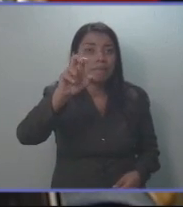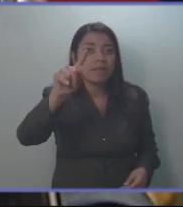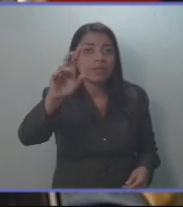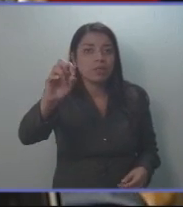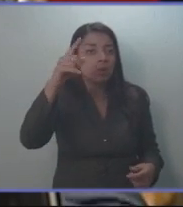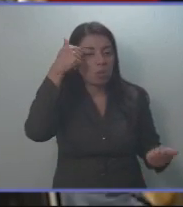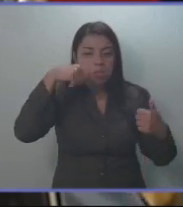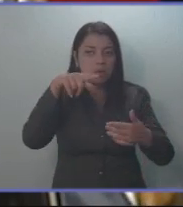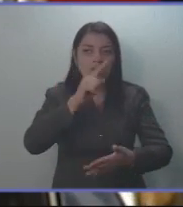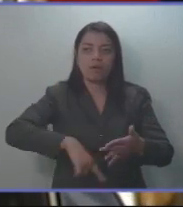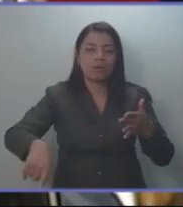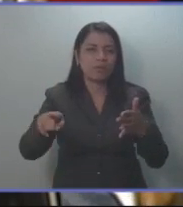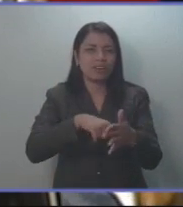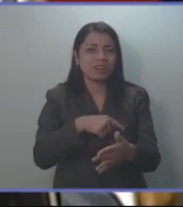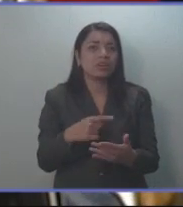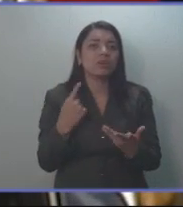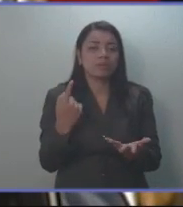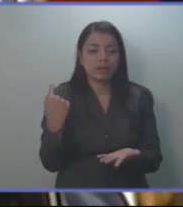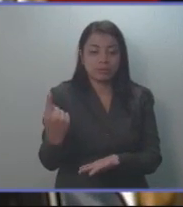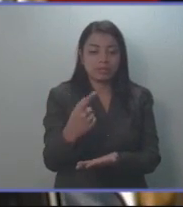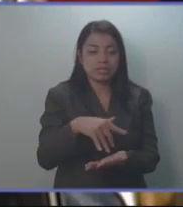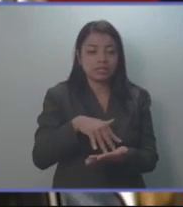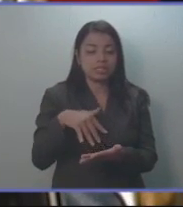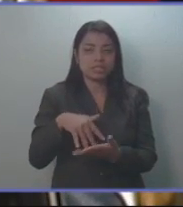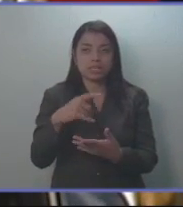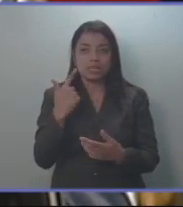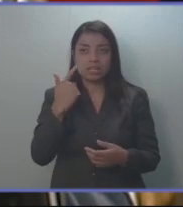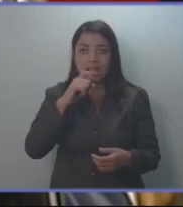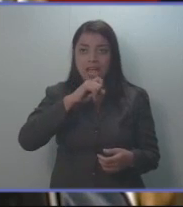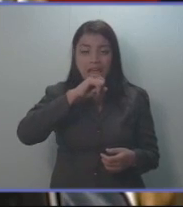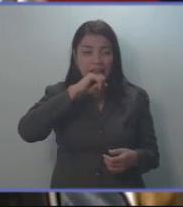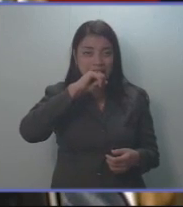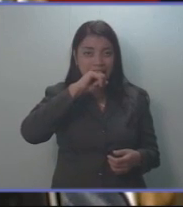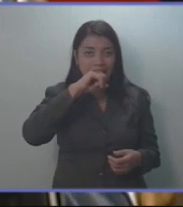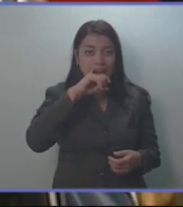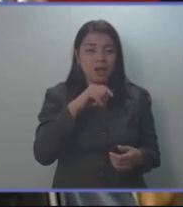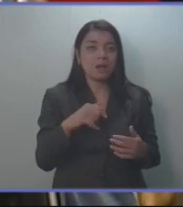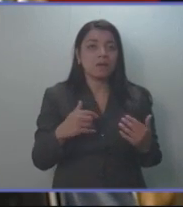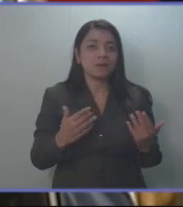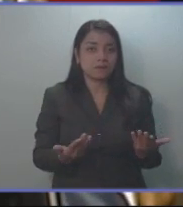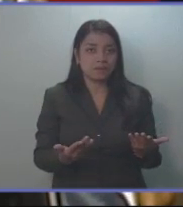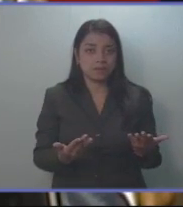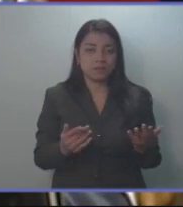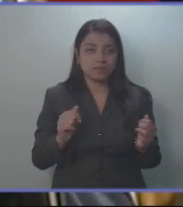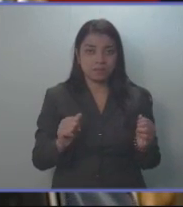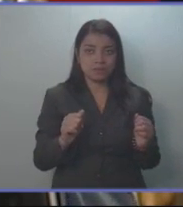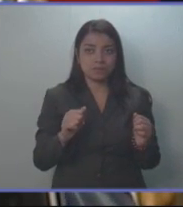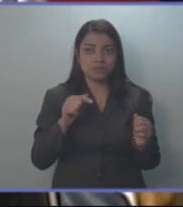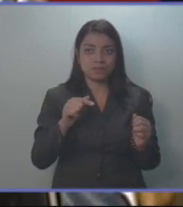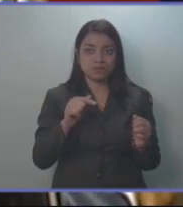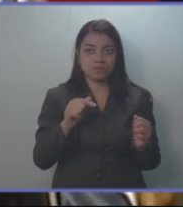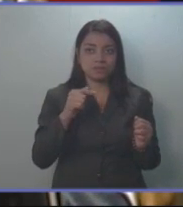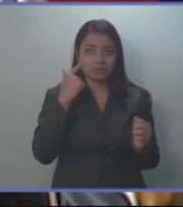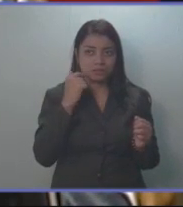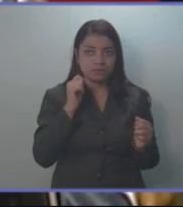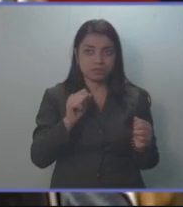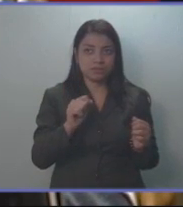aquellos agricultores pobres que se le iba a entregar como paquetes de alimentos